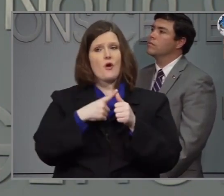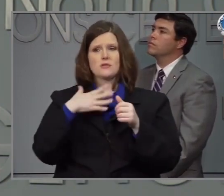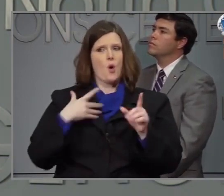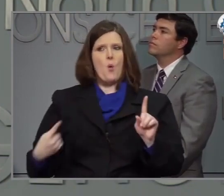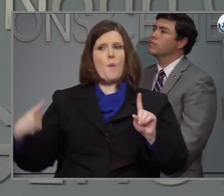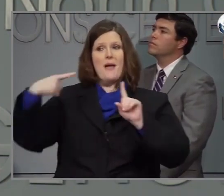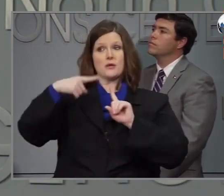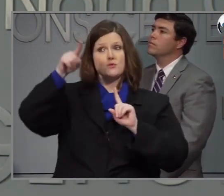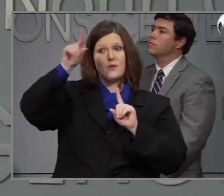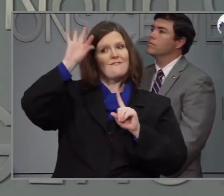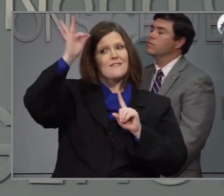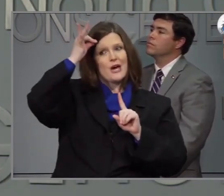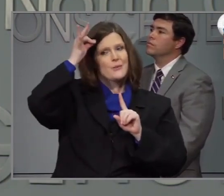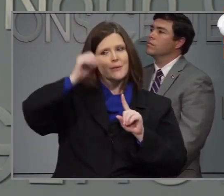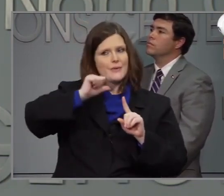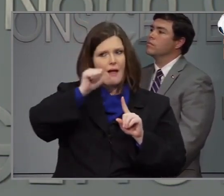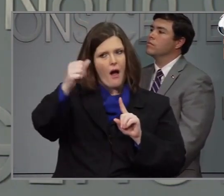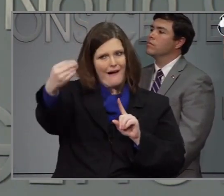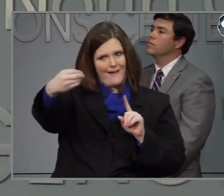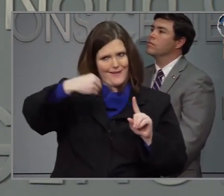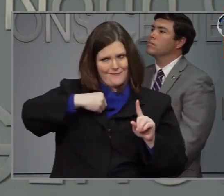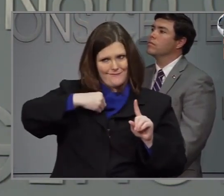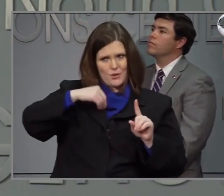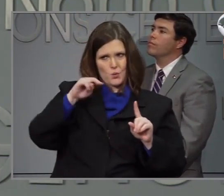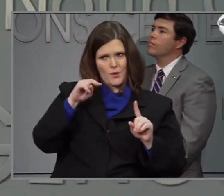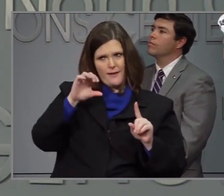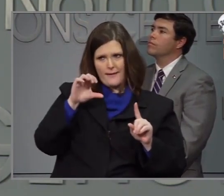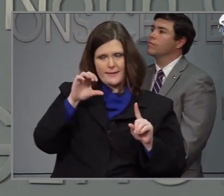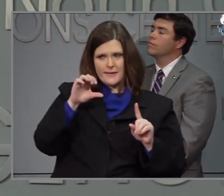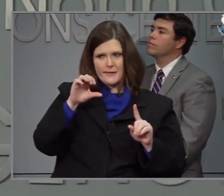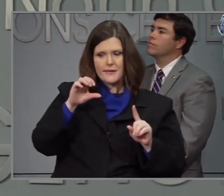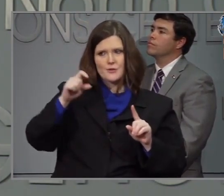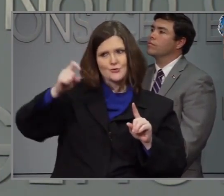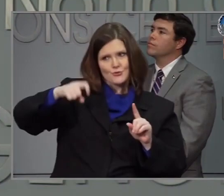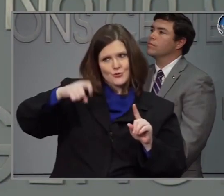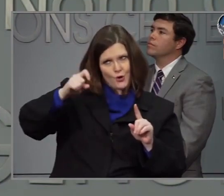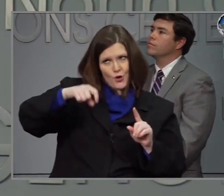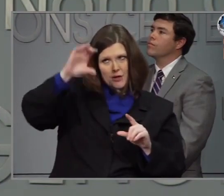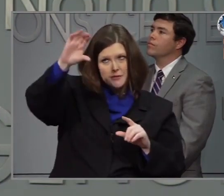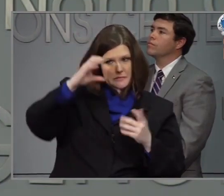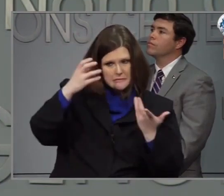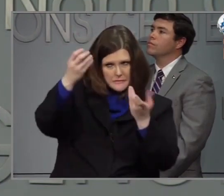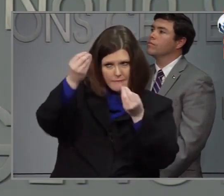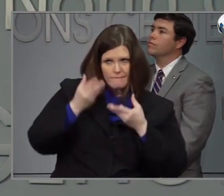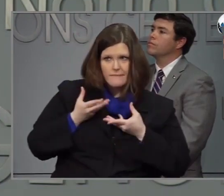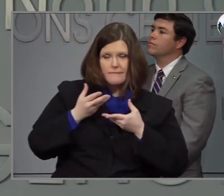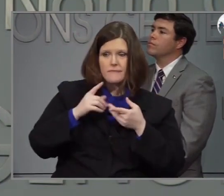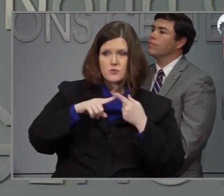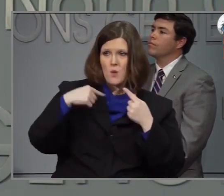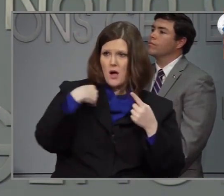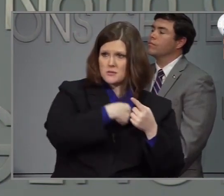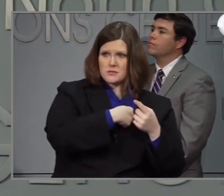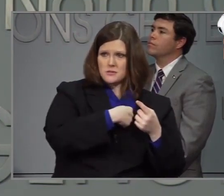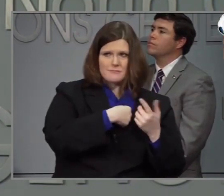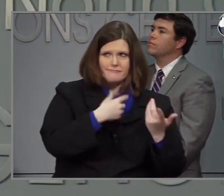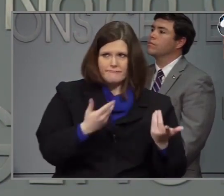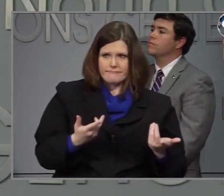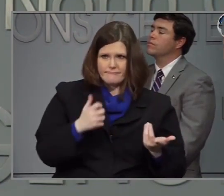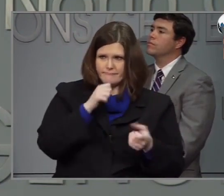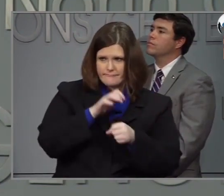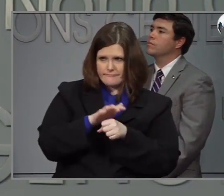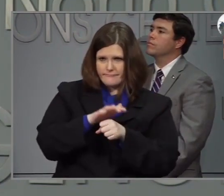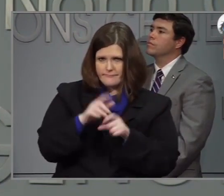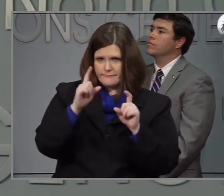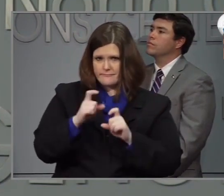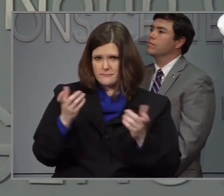hecho de que el gobierno federal no nos dio suministros para prueba que nos debieron haber dado para poder lidiar